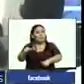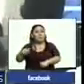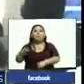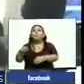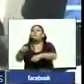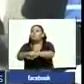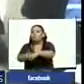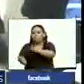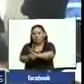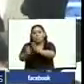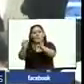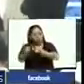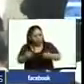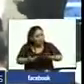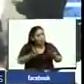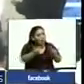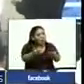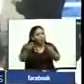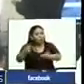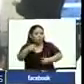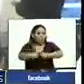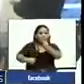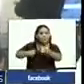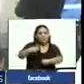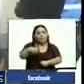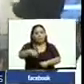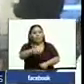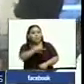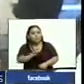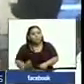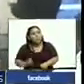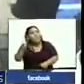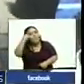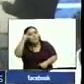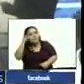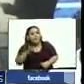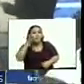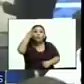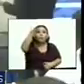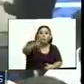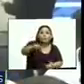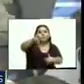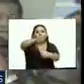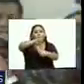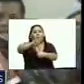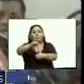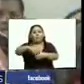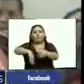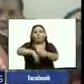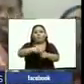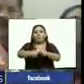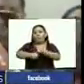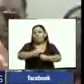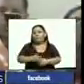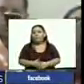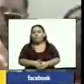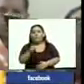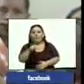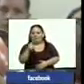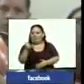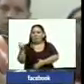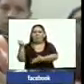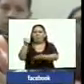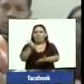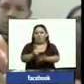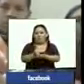Legislativa para potenciar al deporte salvadoreño, pensando en los Juegos Centroamericanos 2021. Son fondos que son generados